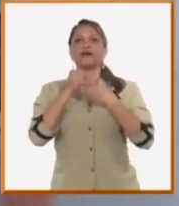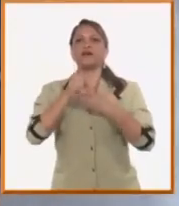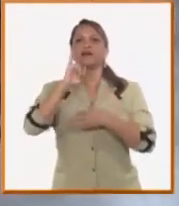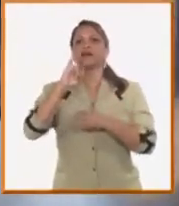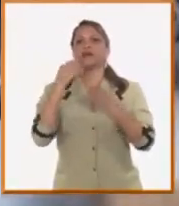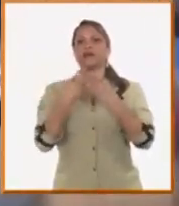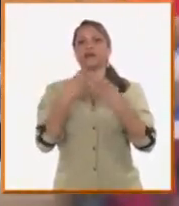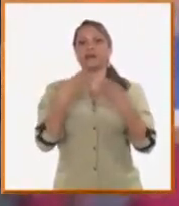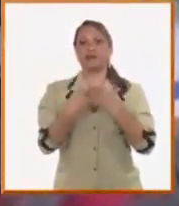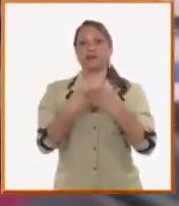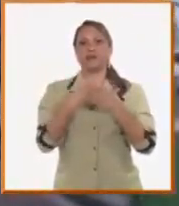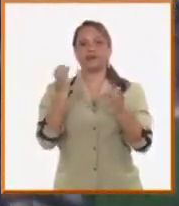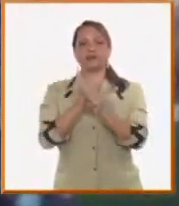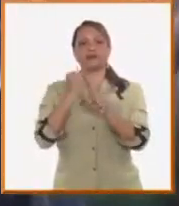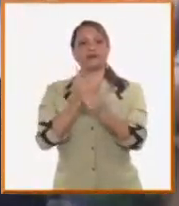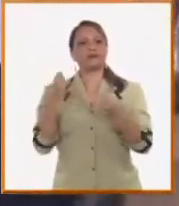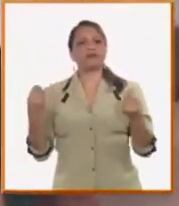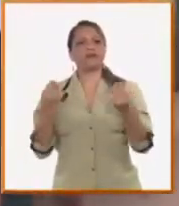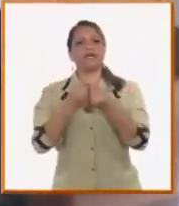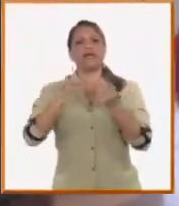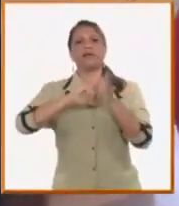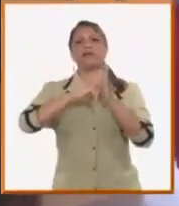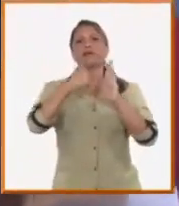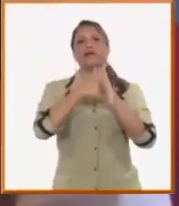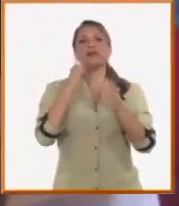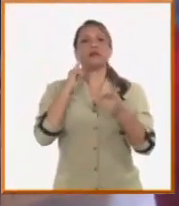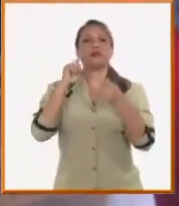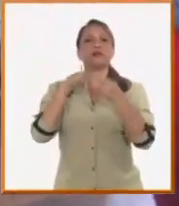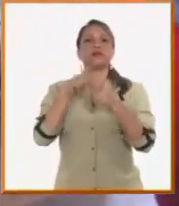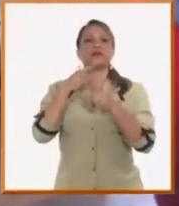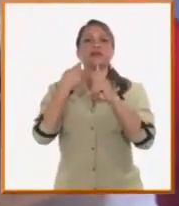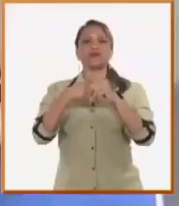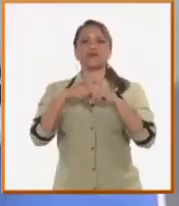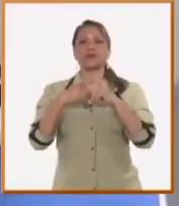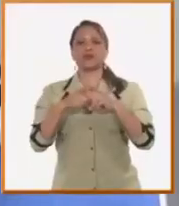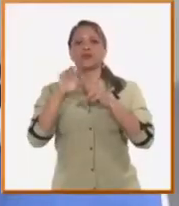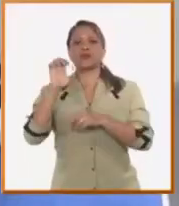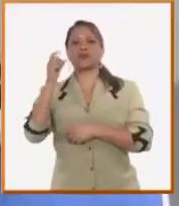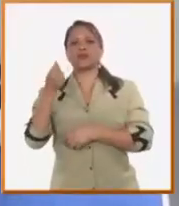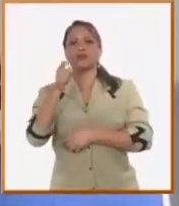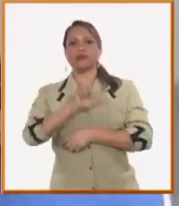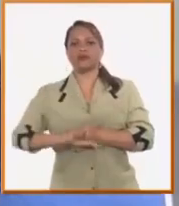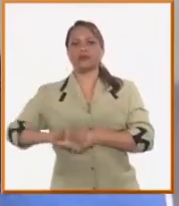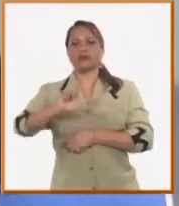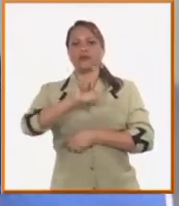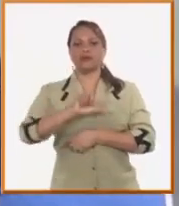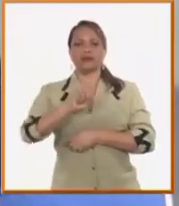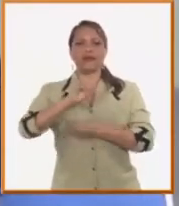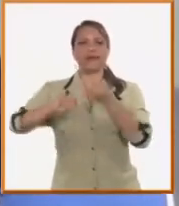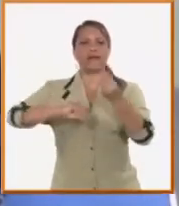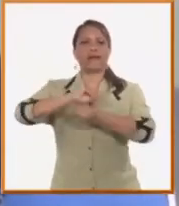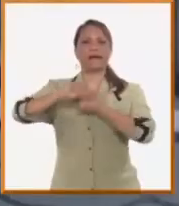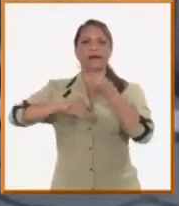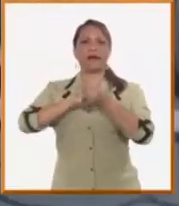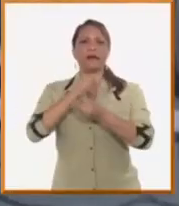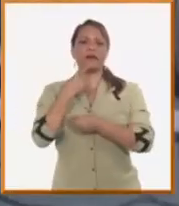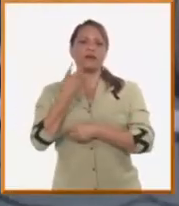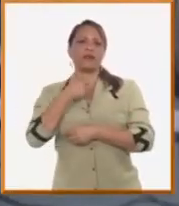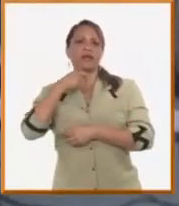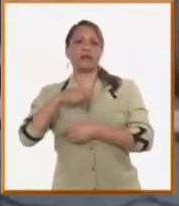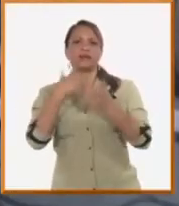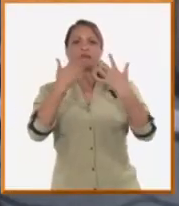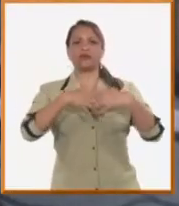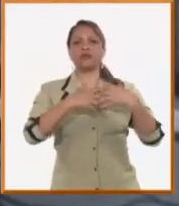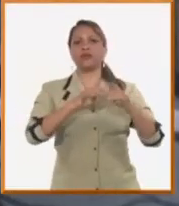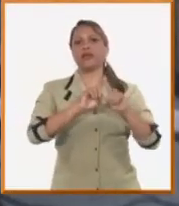como accionistas principales, este proyecto busca dar una solución económica, social y de repercusión en la transformación, tanto de la industria en